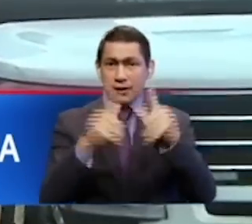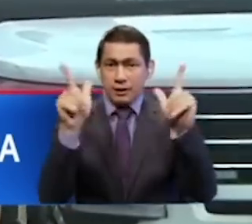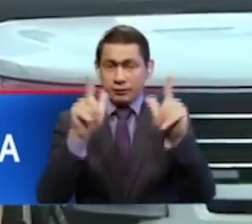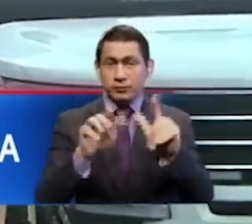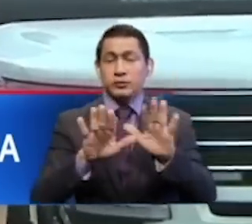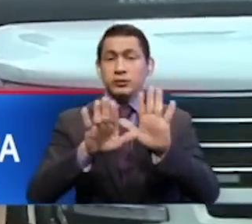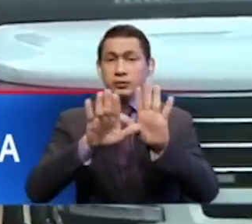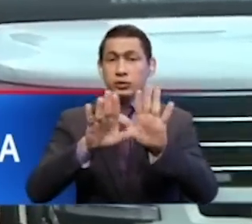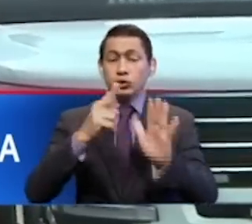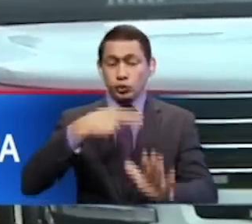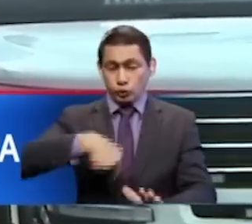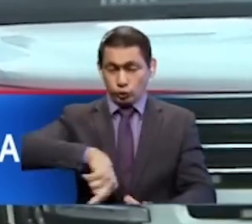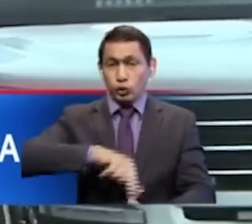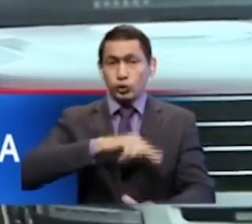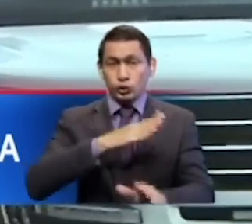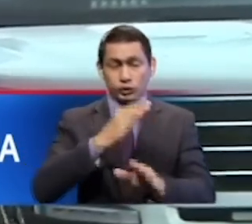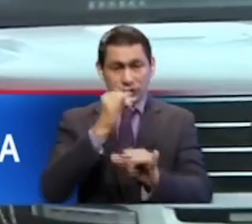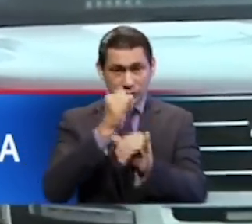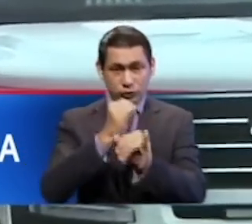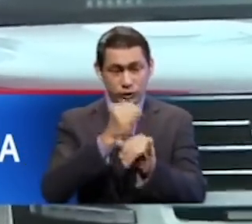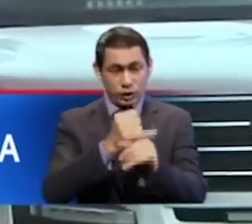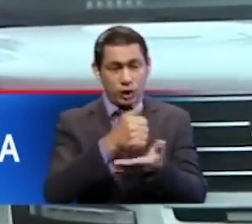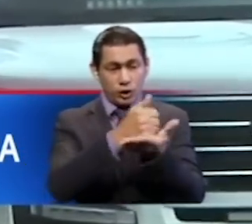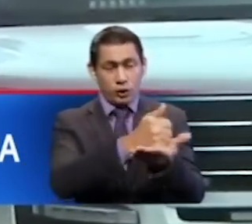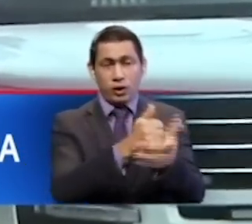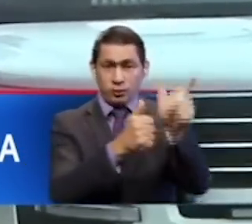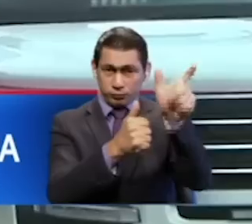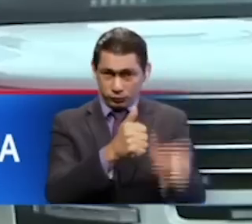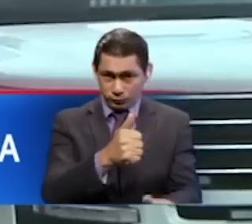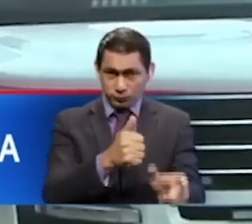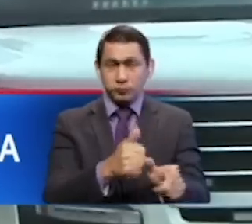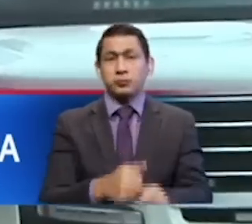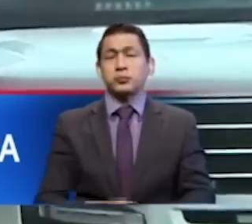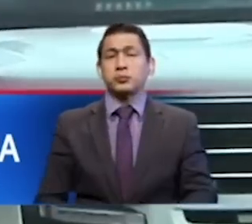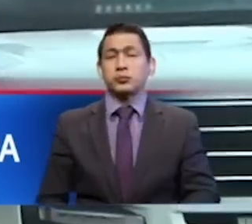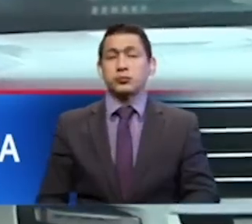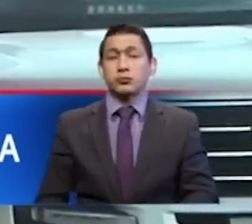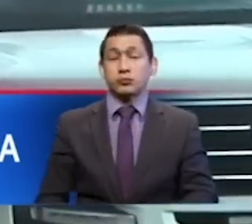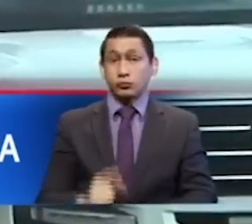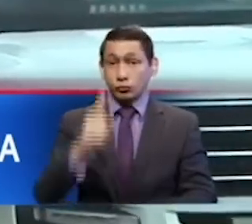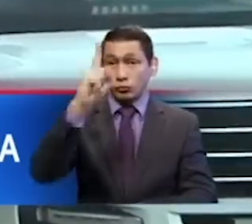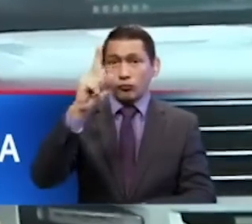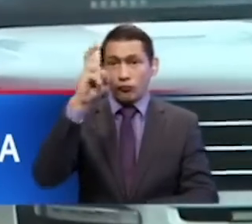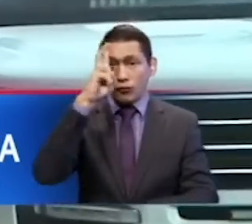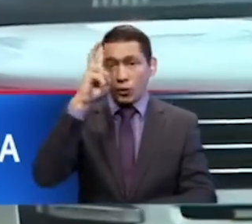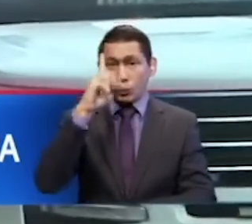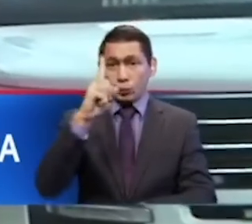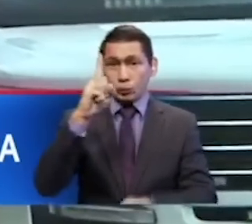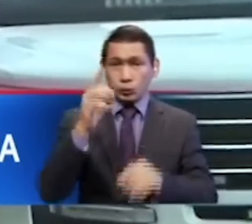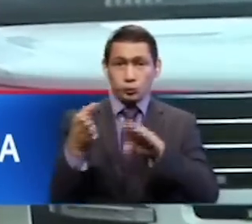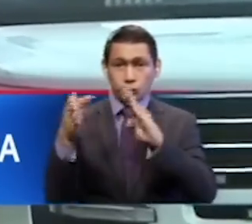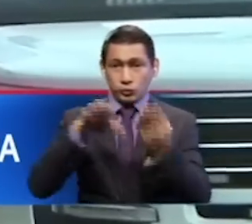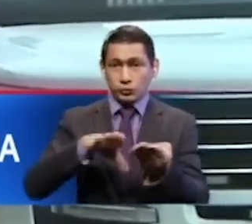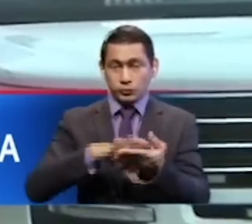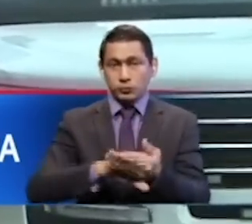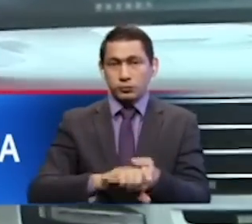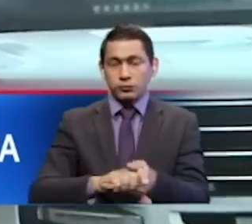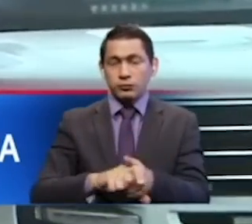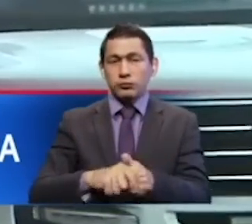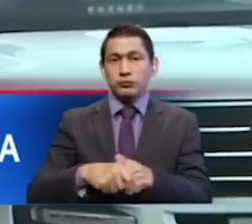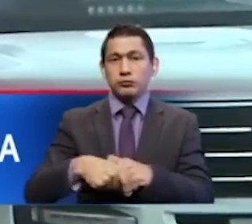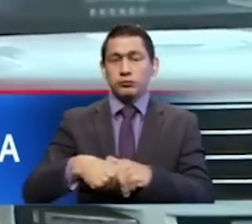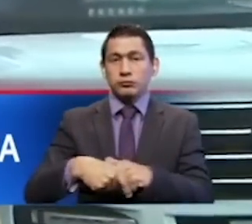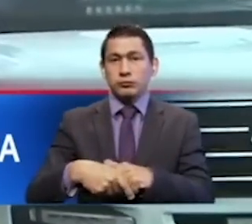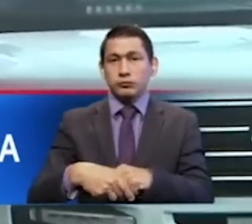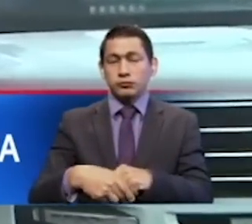como defensa institucional también estamos en apoyo y respaldo al servidor policial. ¿Persona fallecida? Hay un delincuente fallecido. Hay un delincuente fallecido. ¿Qué se le puede informar a la Policía